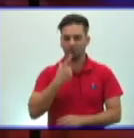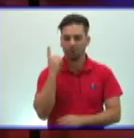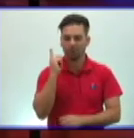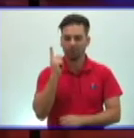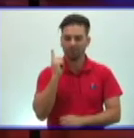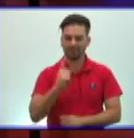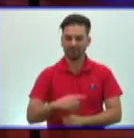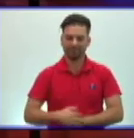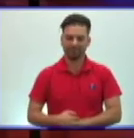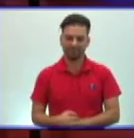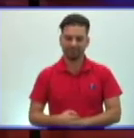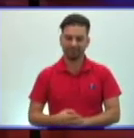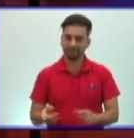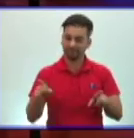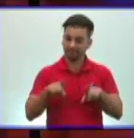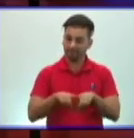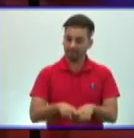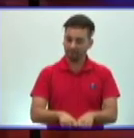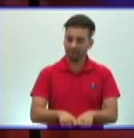Y juntos ustedes y nosotros